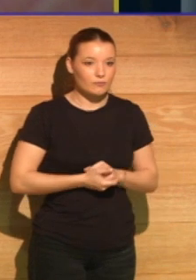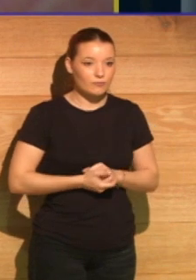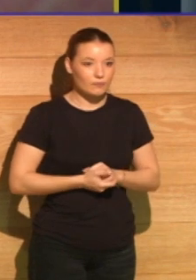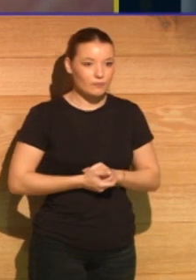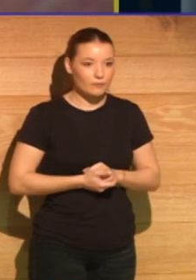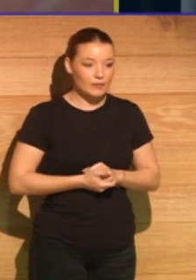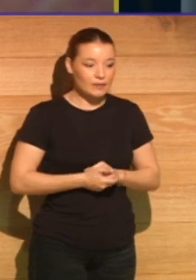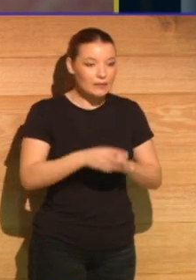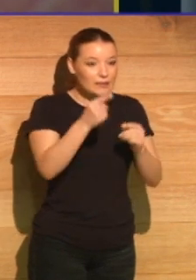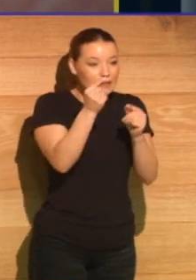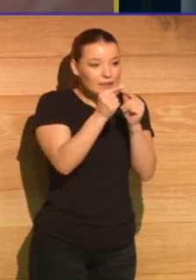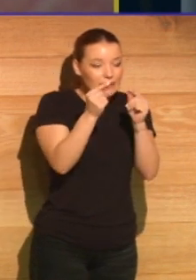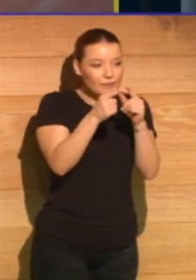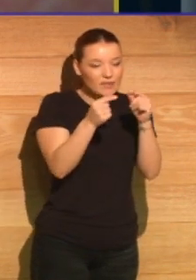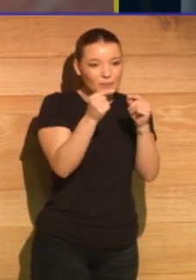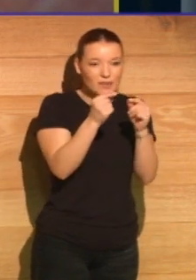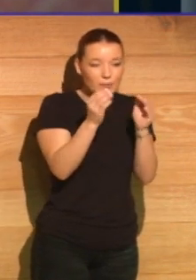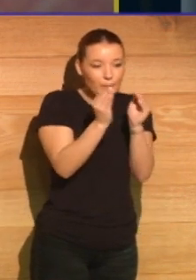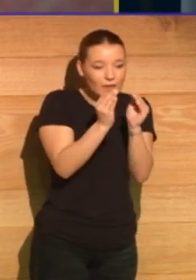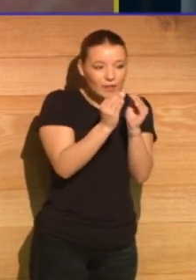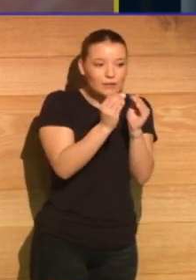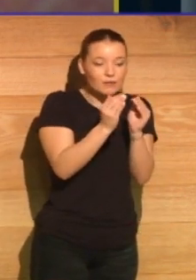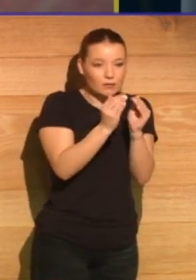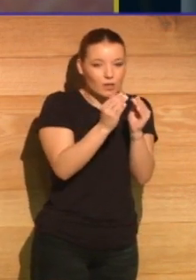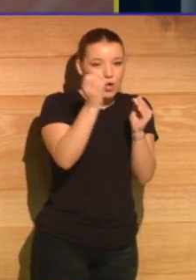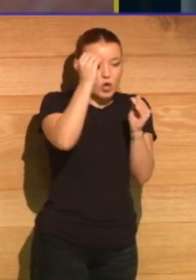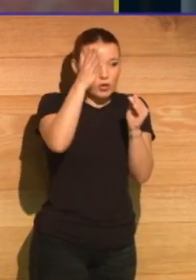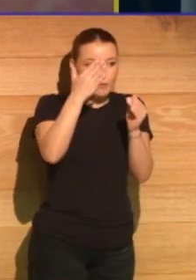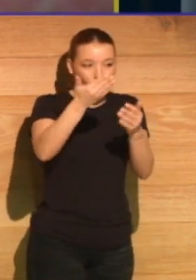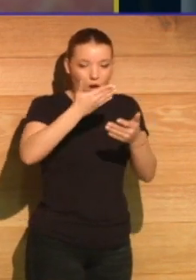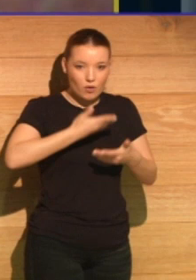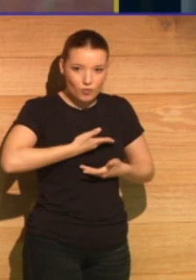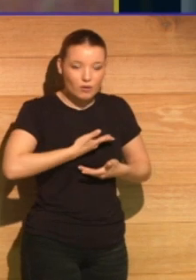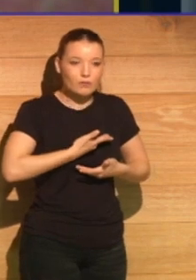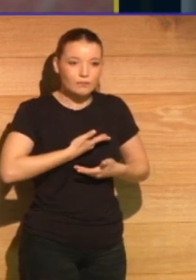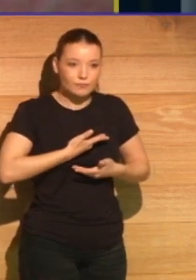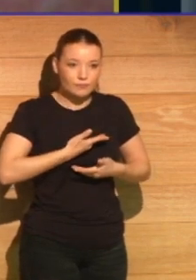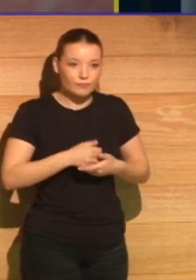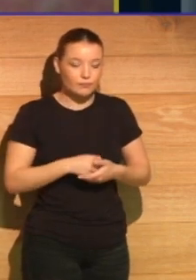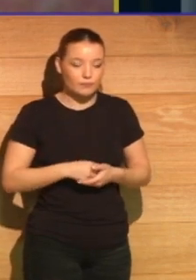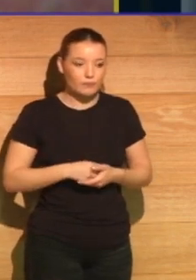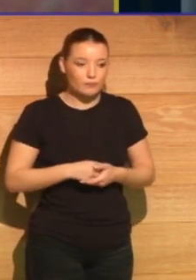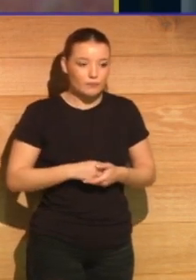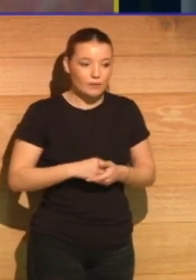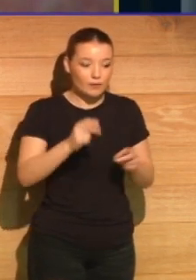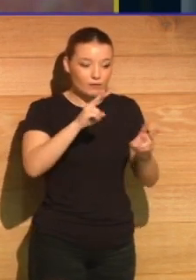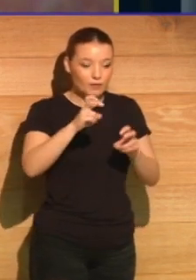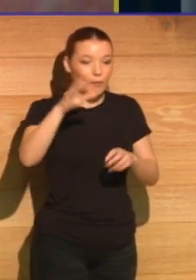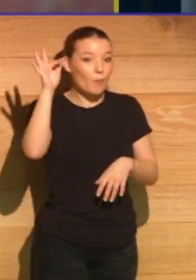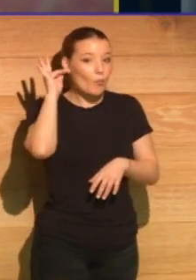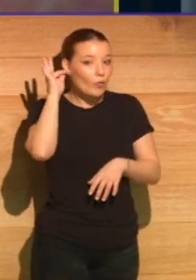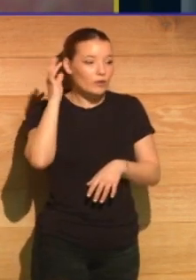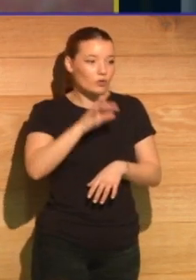semillas siembran en nosotros no solo el conocimiento de las mujeres, ¿no? y de sus